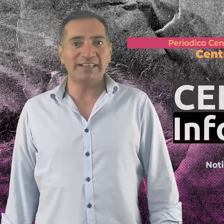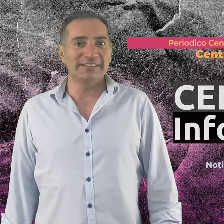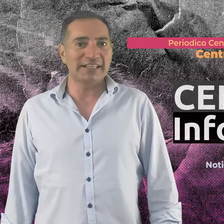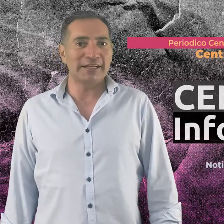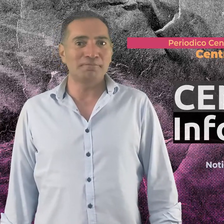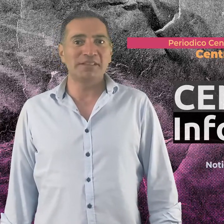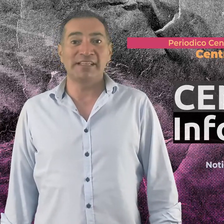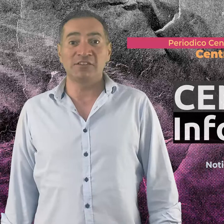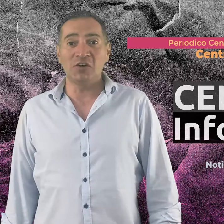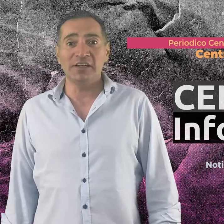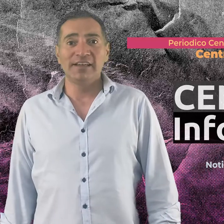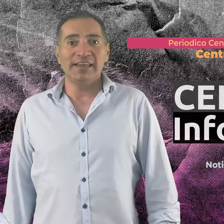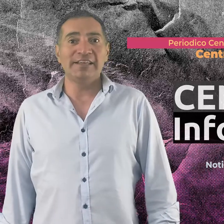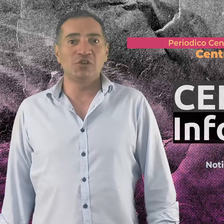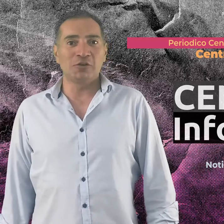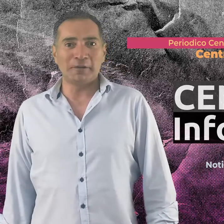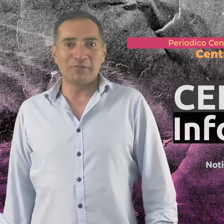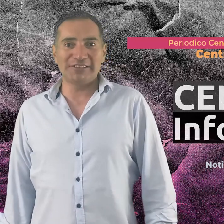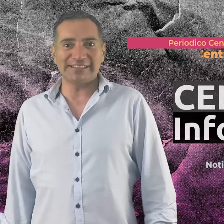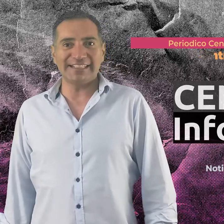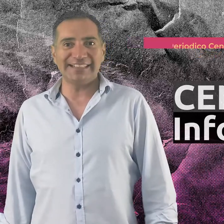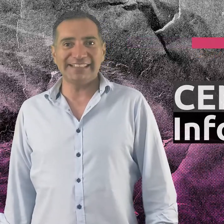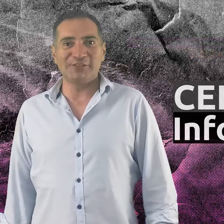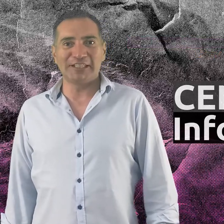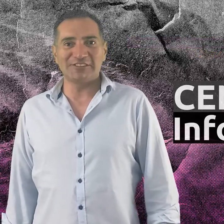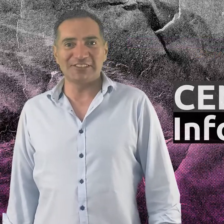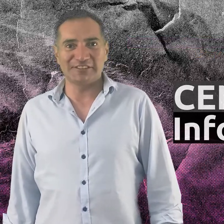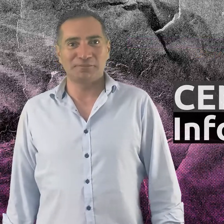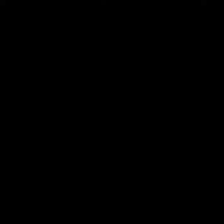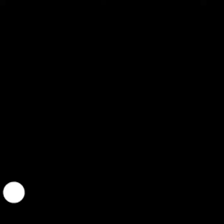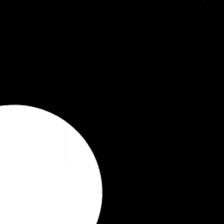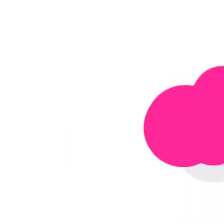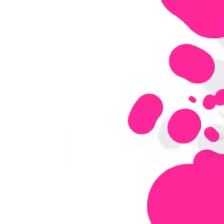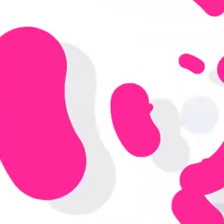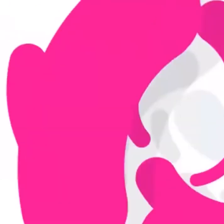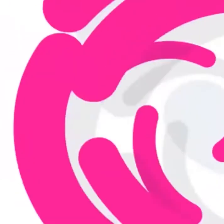Twitter, Instagram, TikTok y YouTube. Muchas gracias y buenas noches.